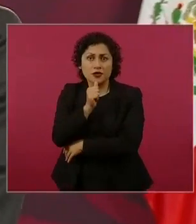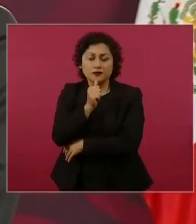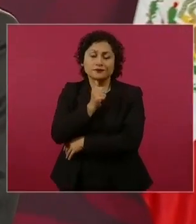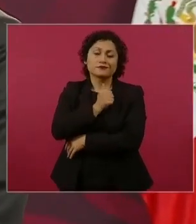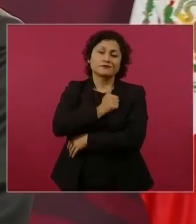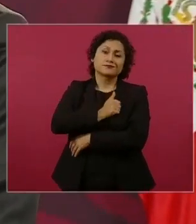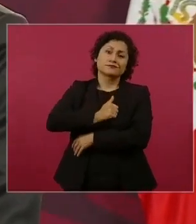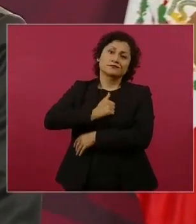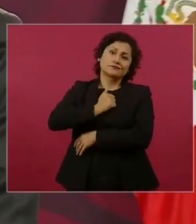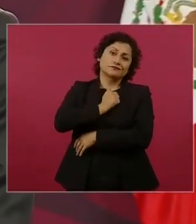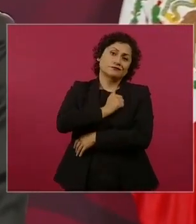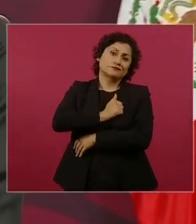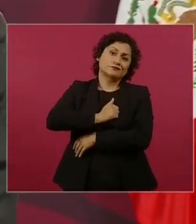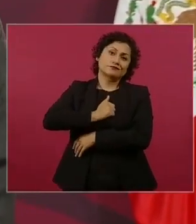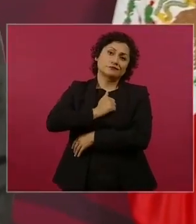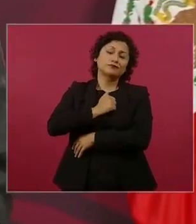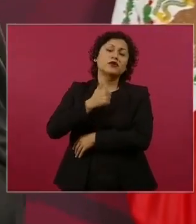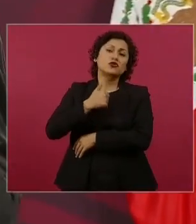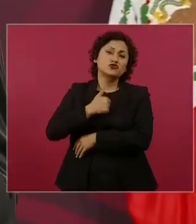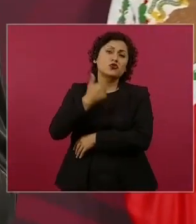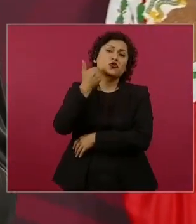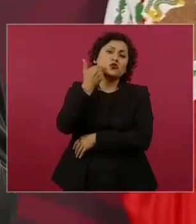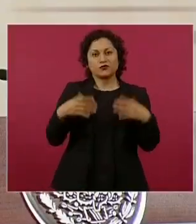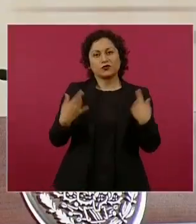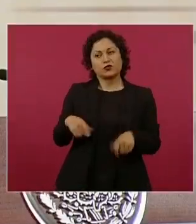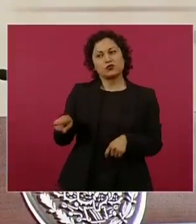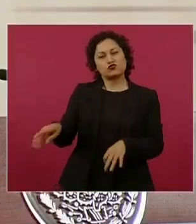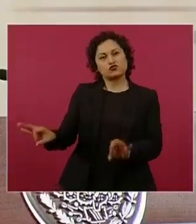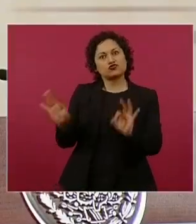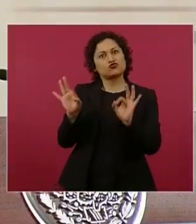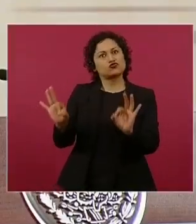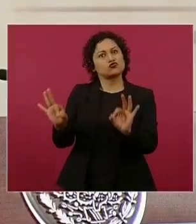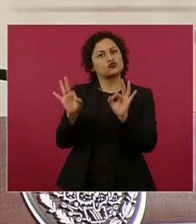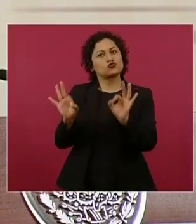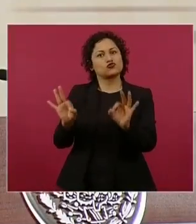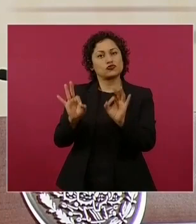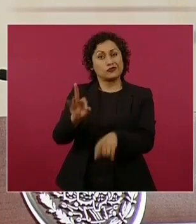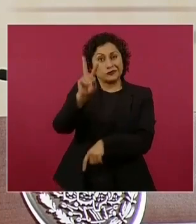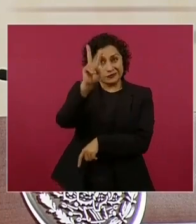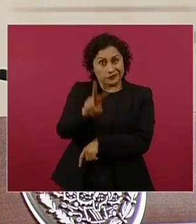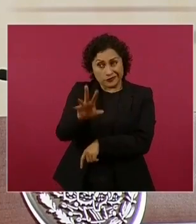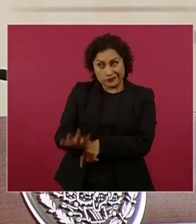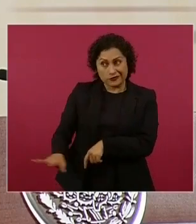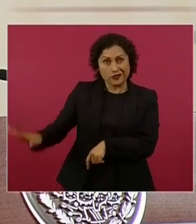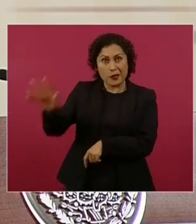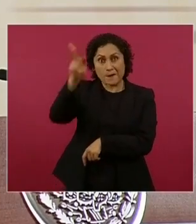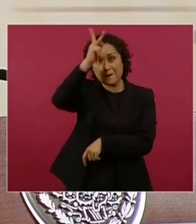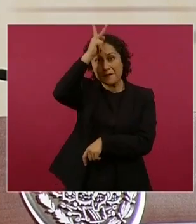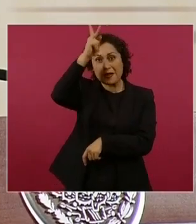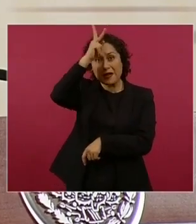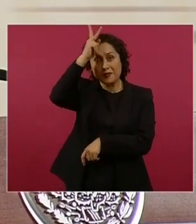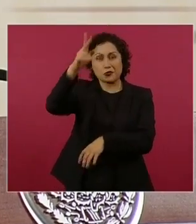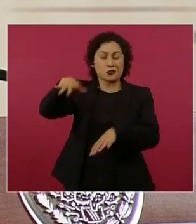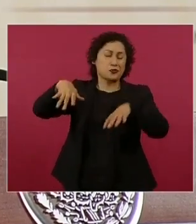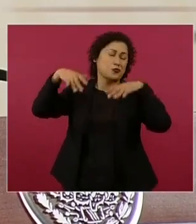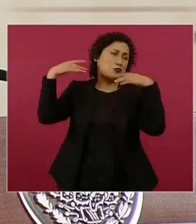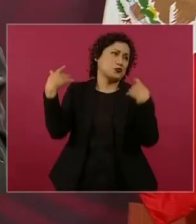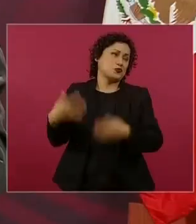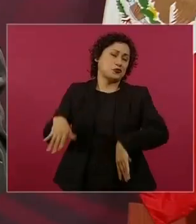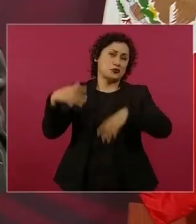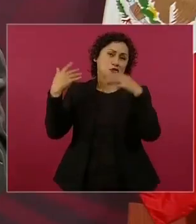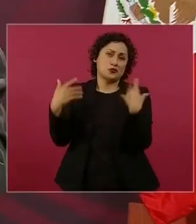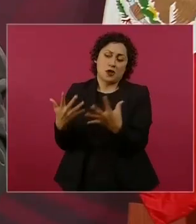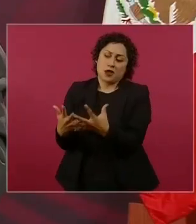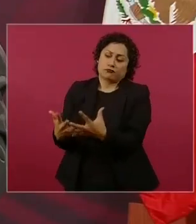voy a poder ir a Machu Picchu. Eso es lo único. Es mucho pueblo el de Perú, para